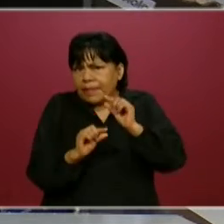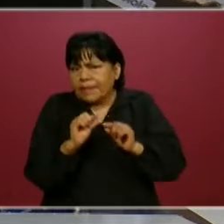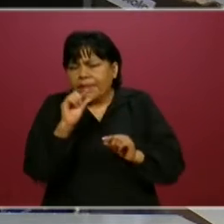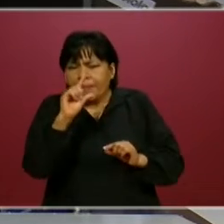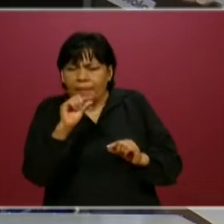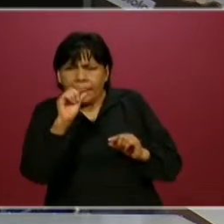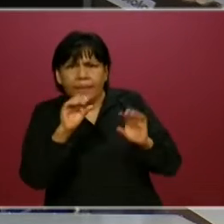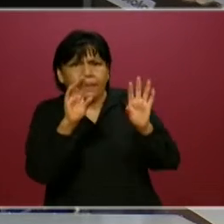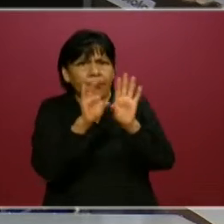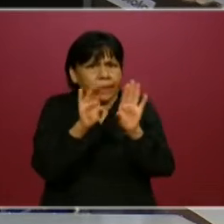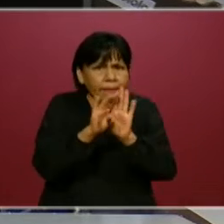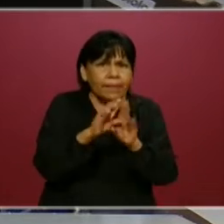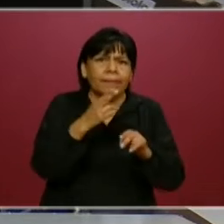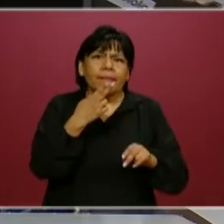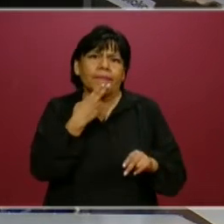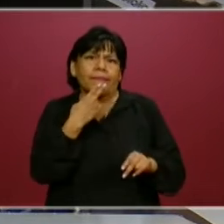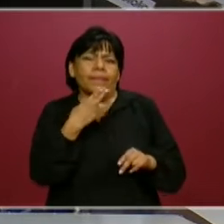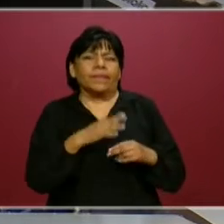pinzas